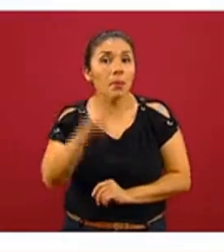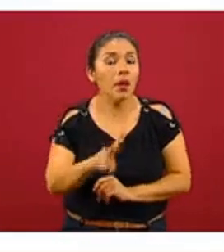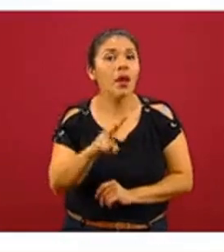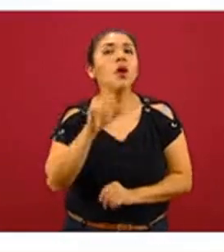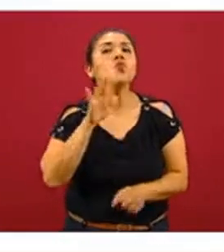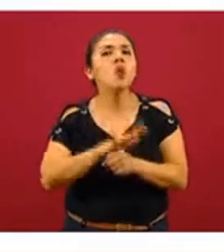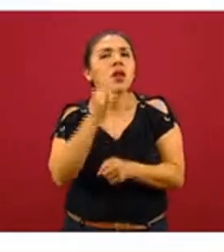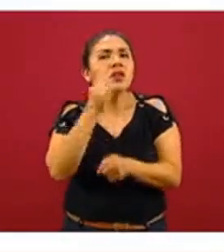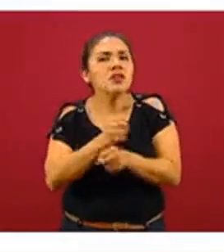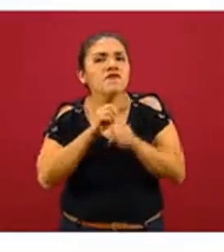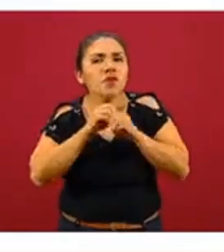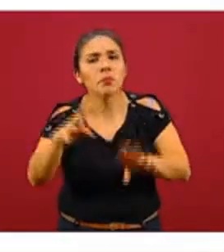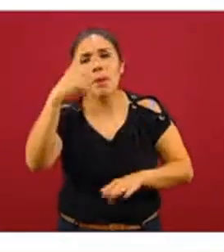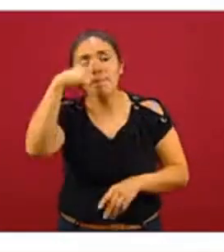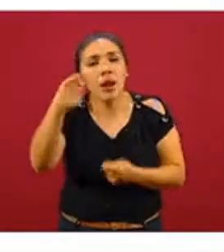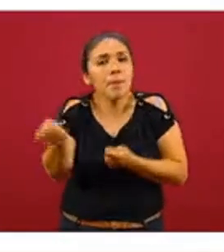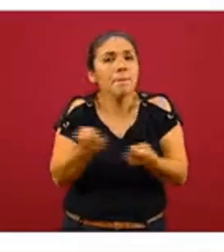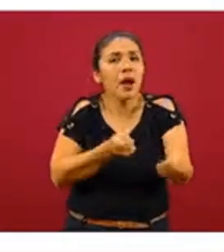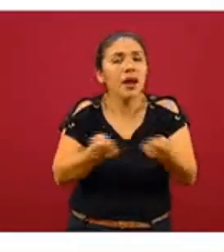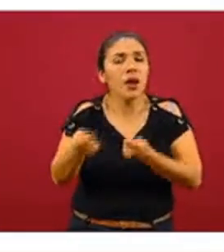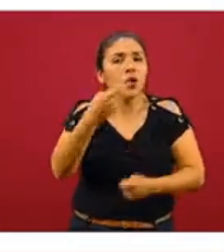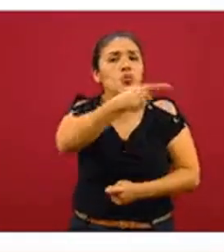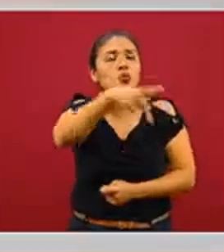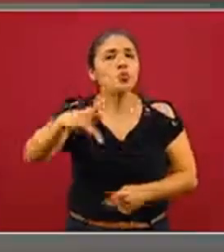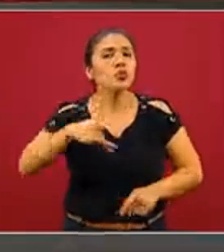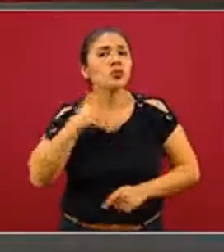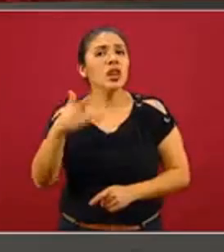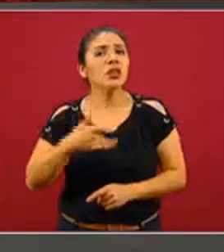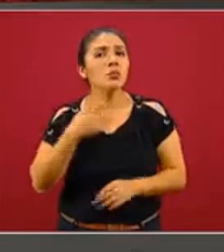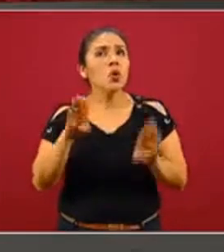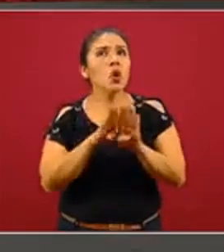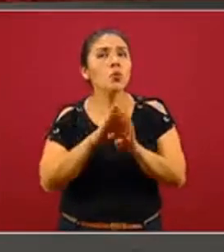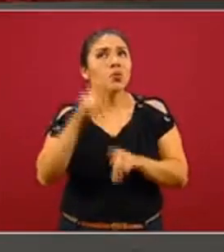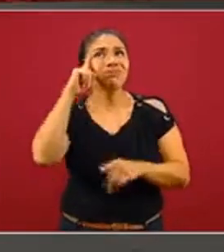el manejo de estrés y de las emociones de ellos mismos y de sus